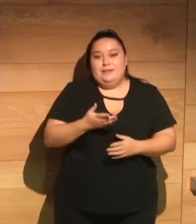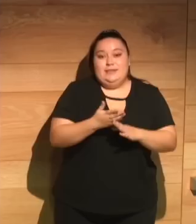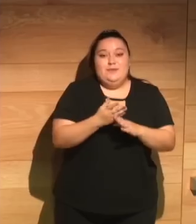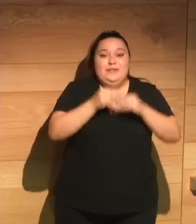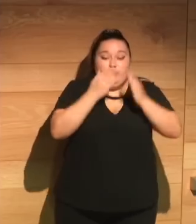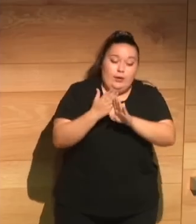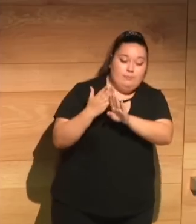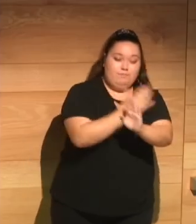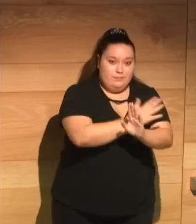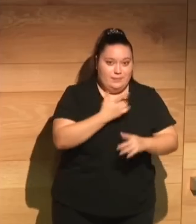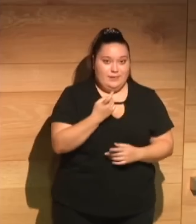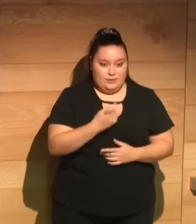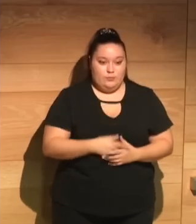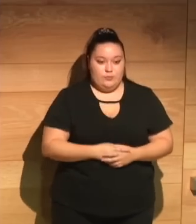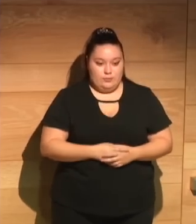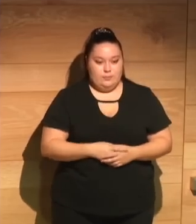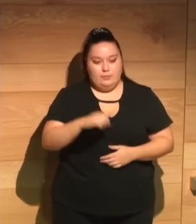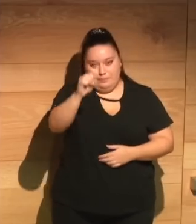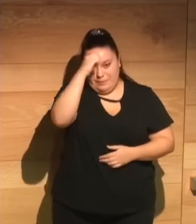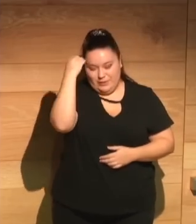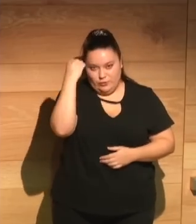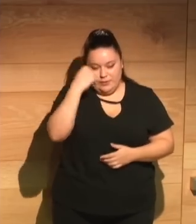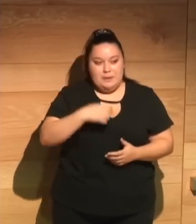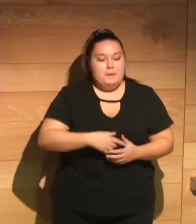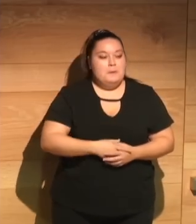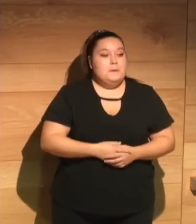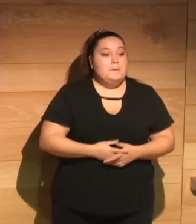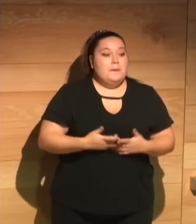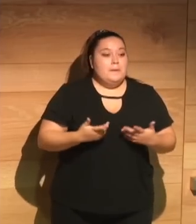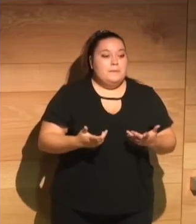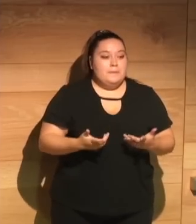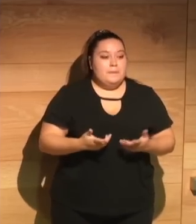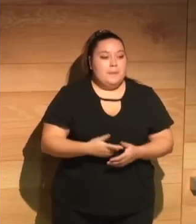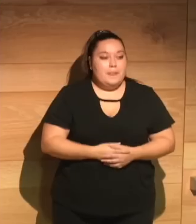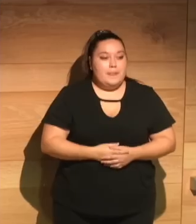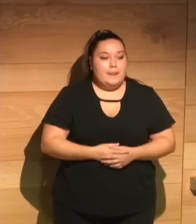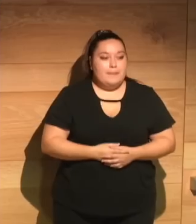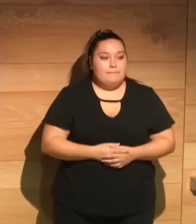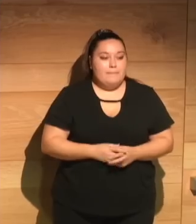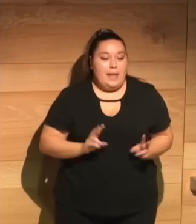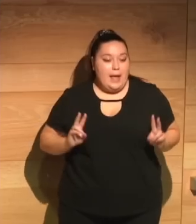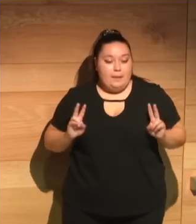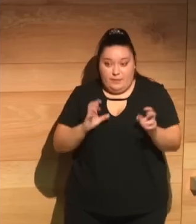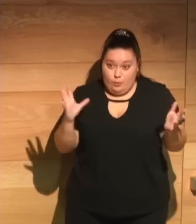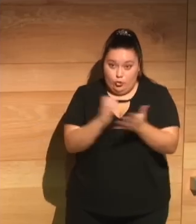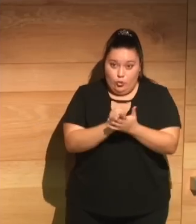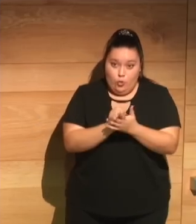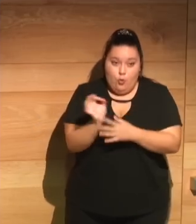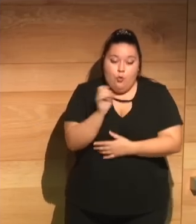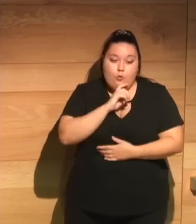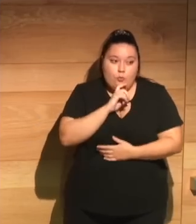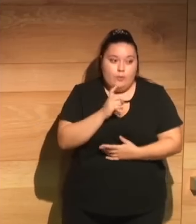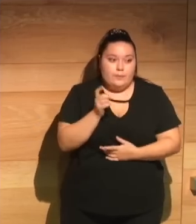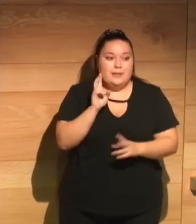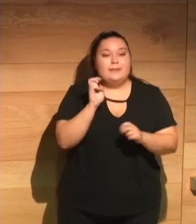va como va. Vale. Entonces, nos remontamos, Rodrigo, ¿te parece que nos remontemos al principio de todo? Porque yo creo que antes de